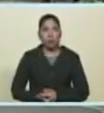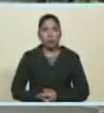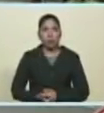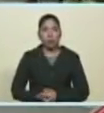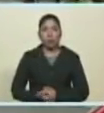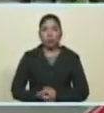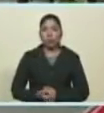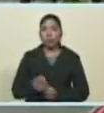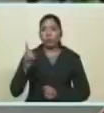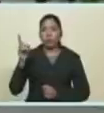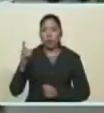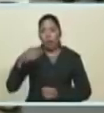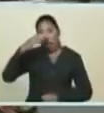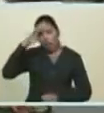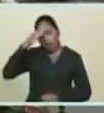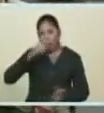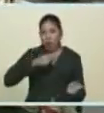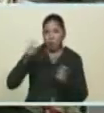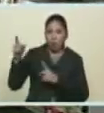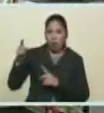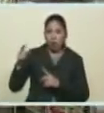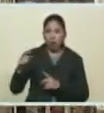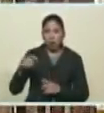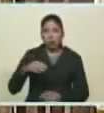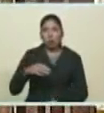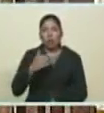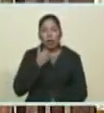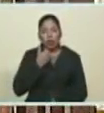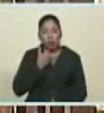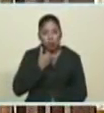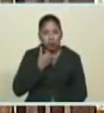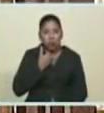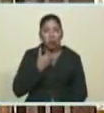batallando por su vida en La Habana. Y aquí